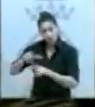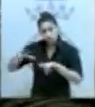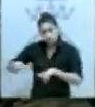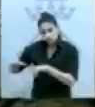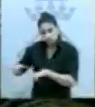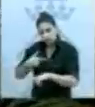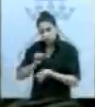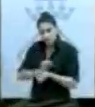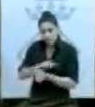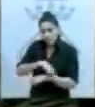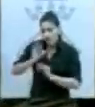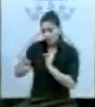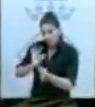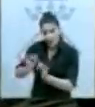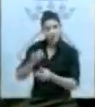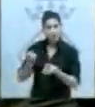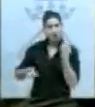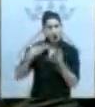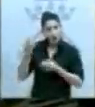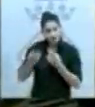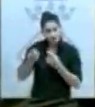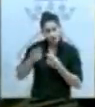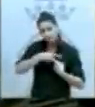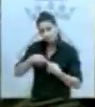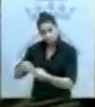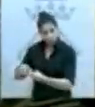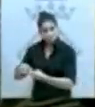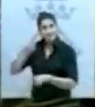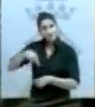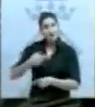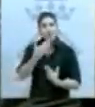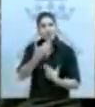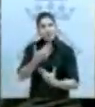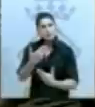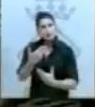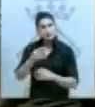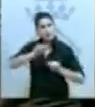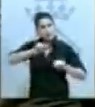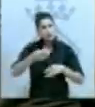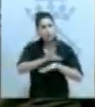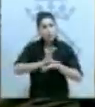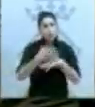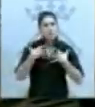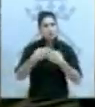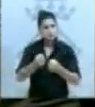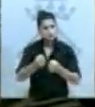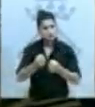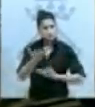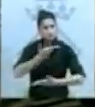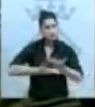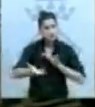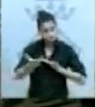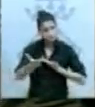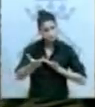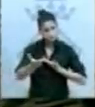llevar a cabo terapias y actividades de distinto tipo, y gracias también a una colaboración que nos presta la Consellería de Salud, que nos da